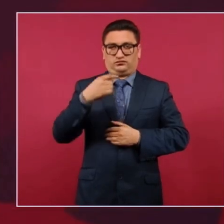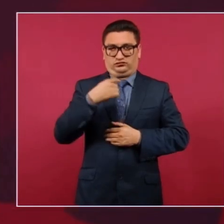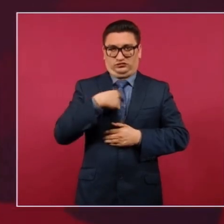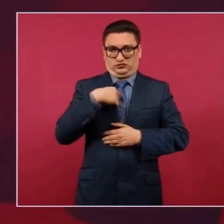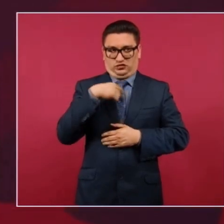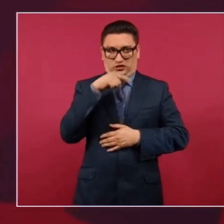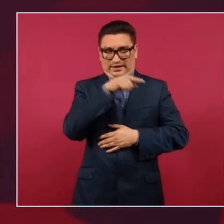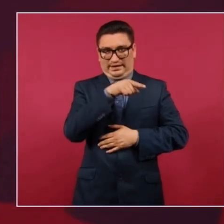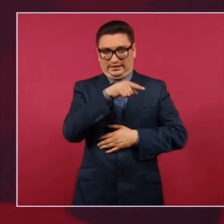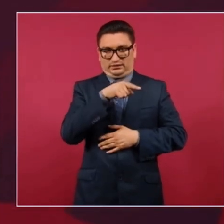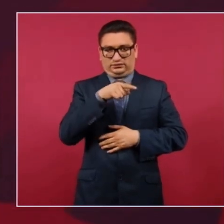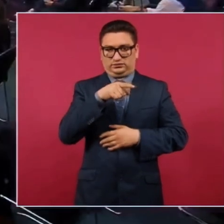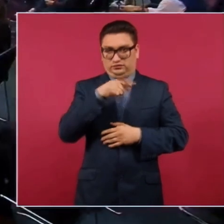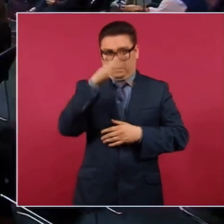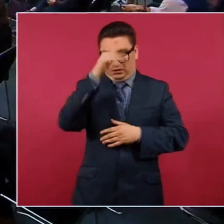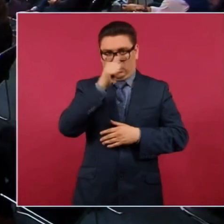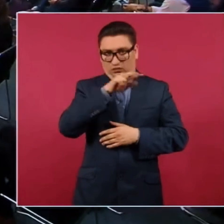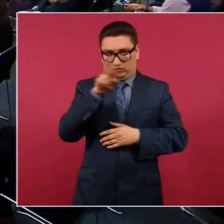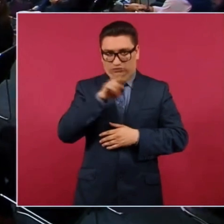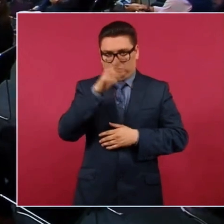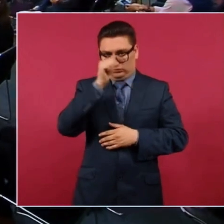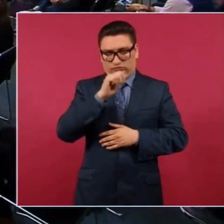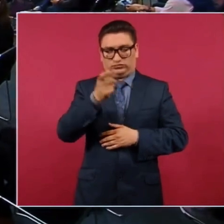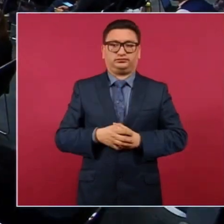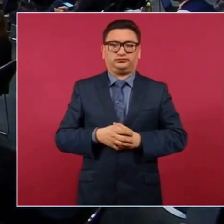señalando de que estén de acuerdo,